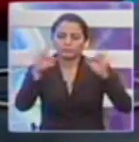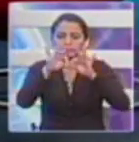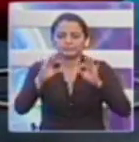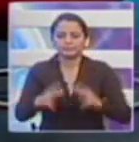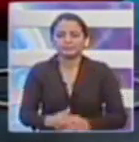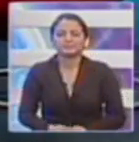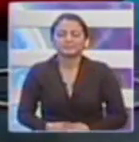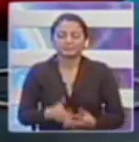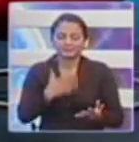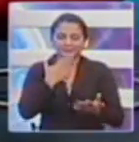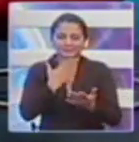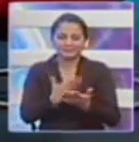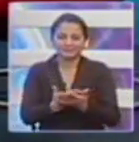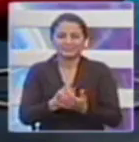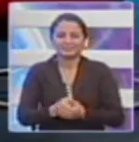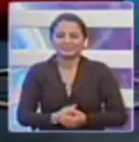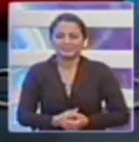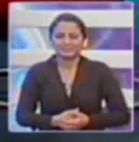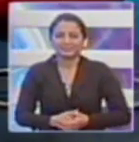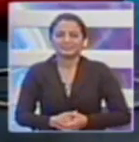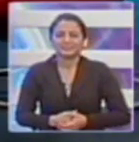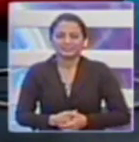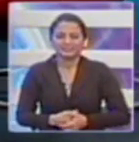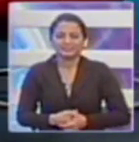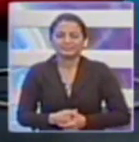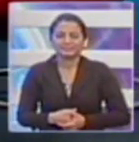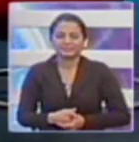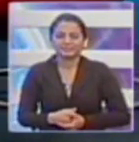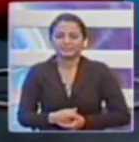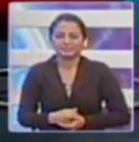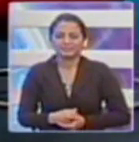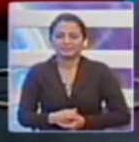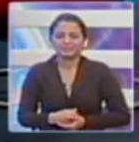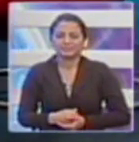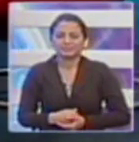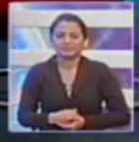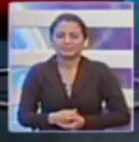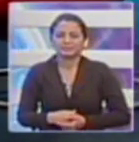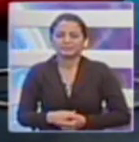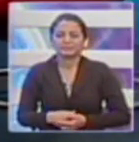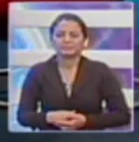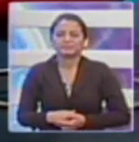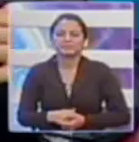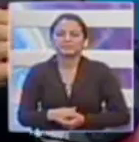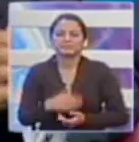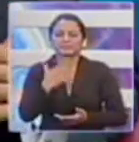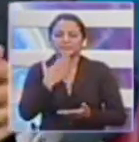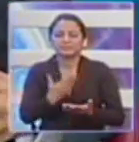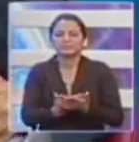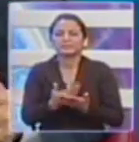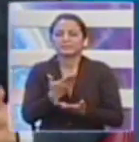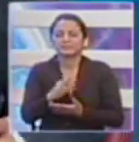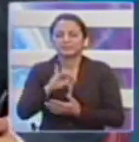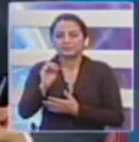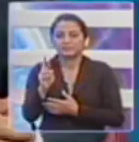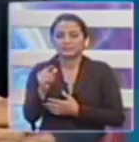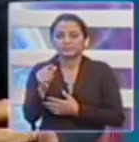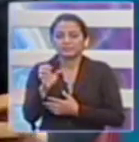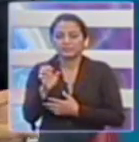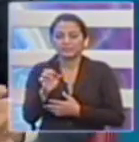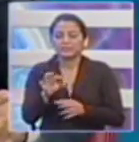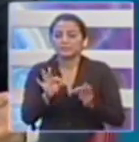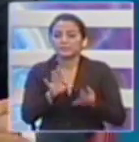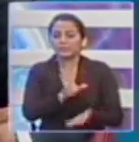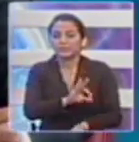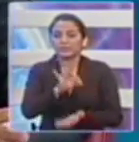buen día. Encantado, señor Segarra. Gracias a Jorge Rivera. Me espera ahí, por favor. Gracias a Jorge Rivera, representante de los migrantes